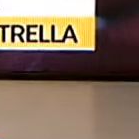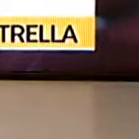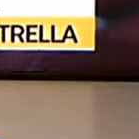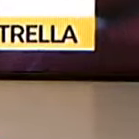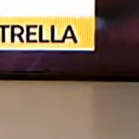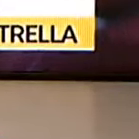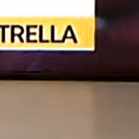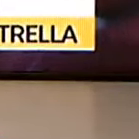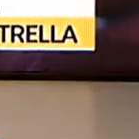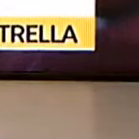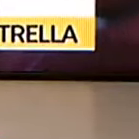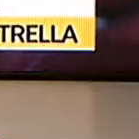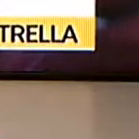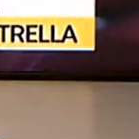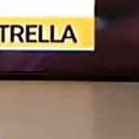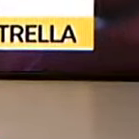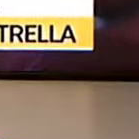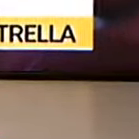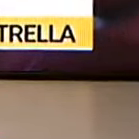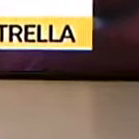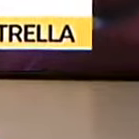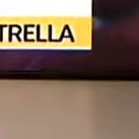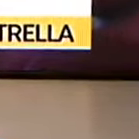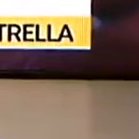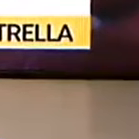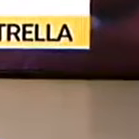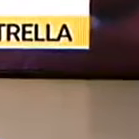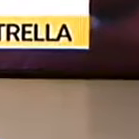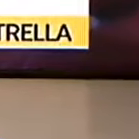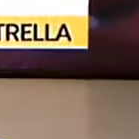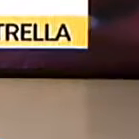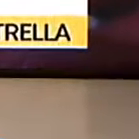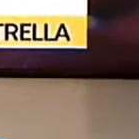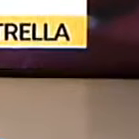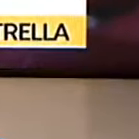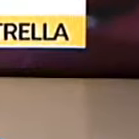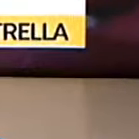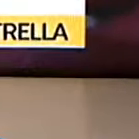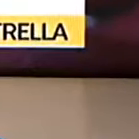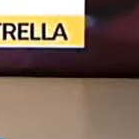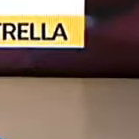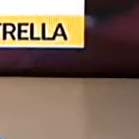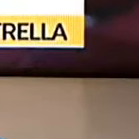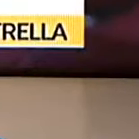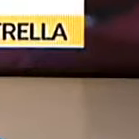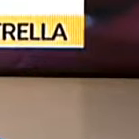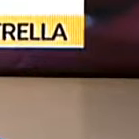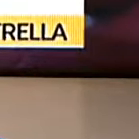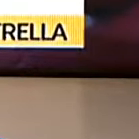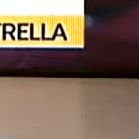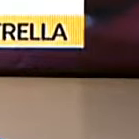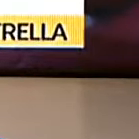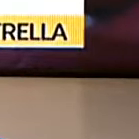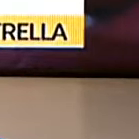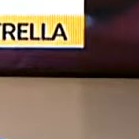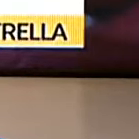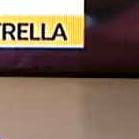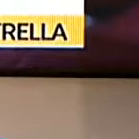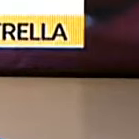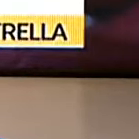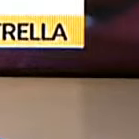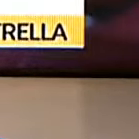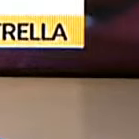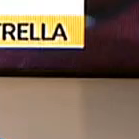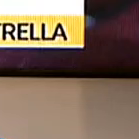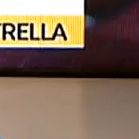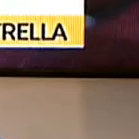asfáltica. Esto está generando, obviamente, incomodidad, nubes de polvo y tierra. Está contaminando el medio ambiente en esa zona